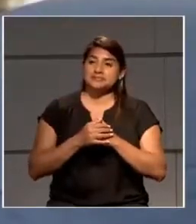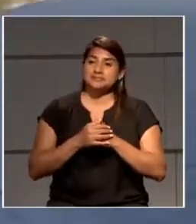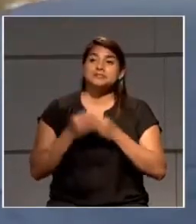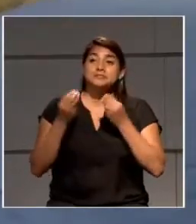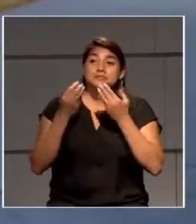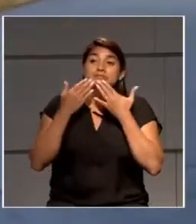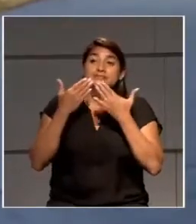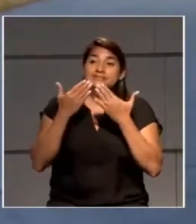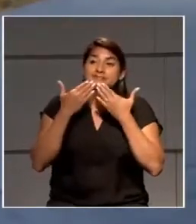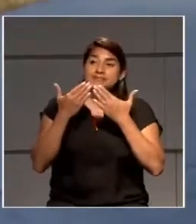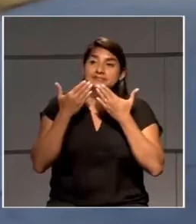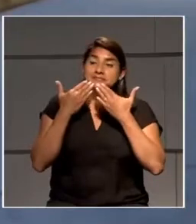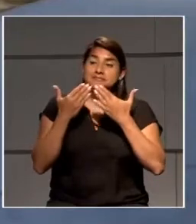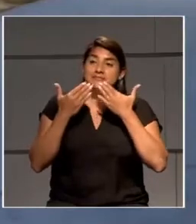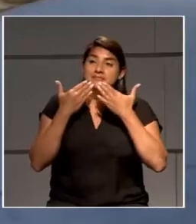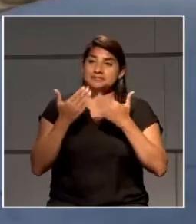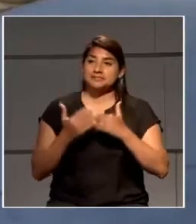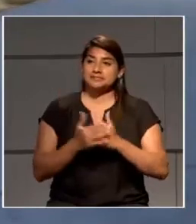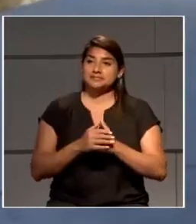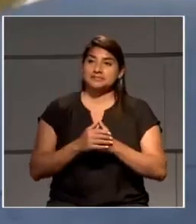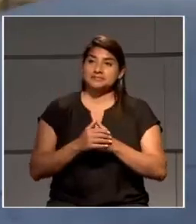¡Muchas gracias!